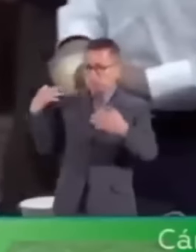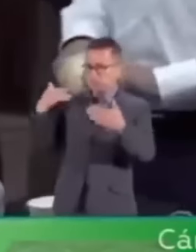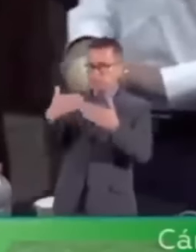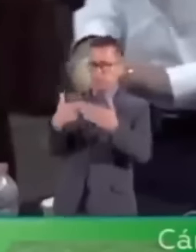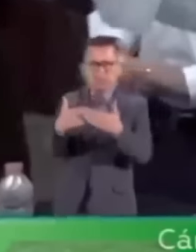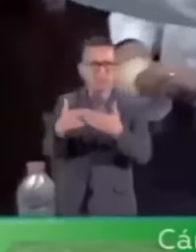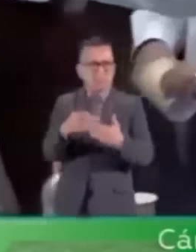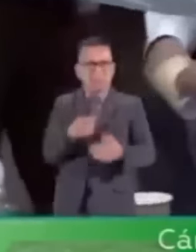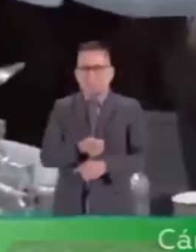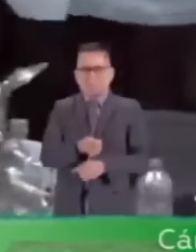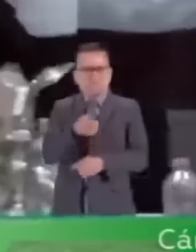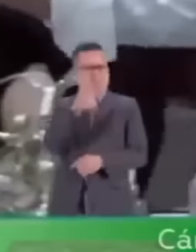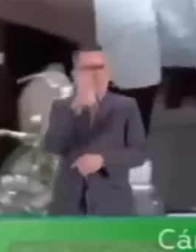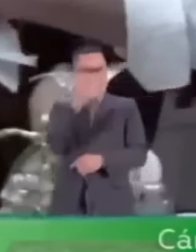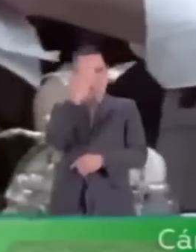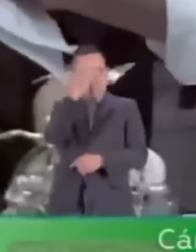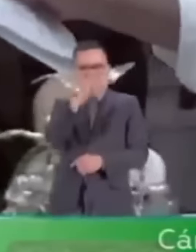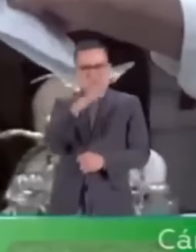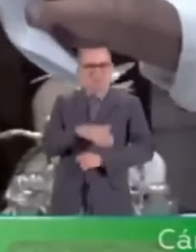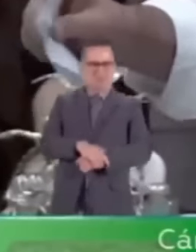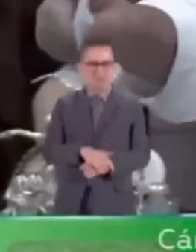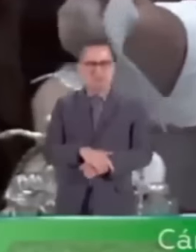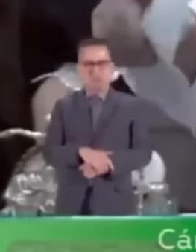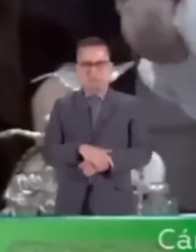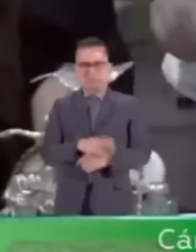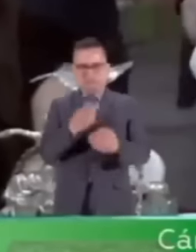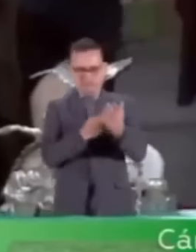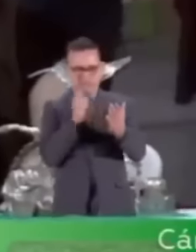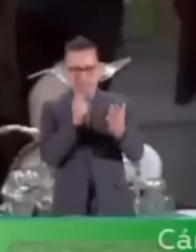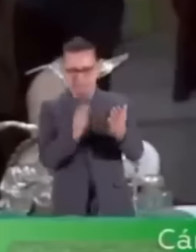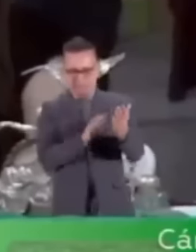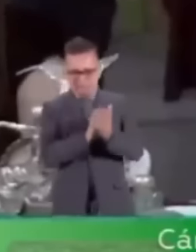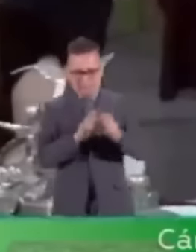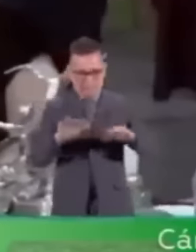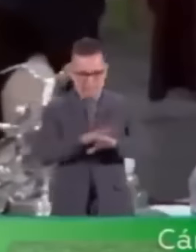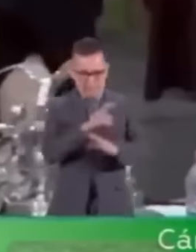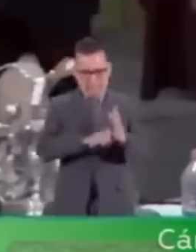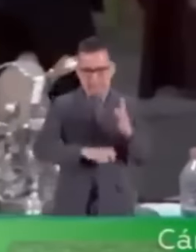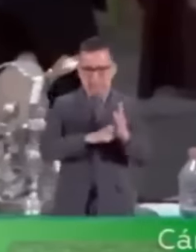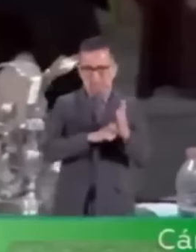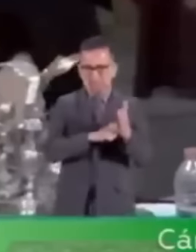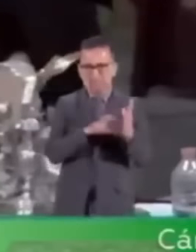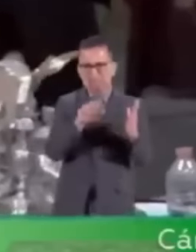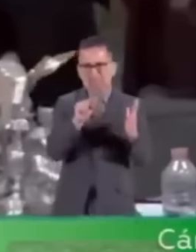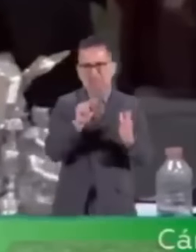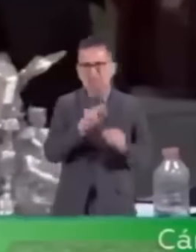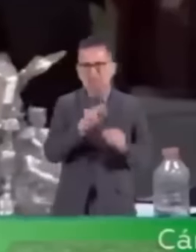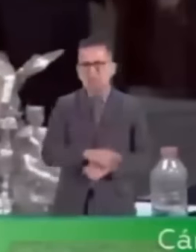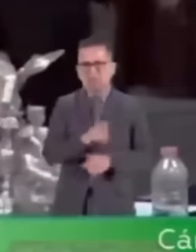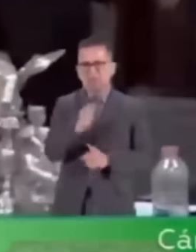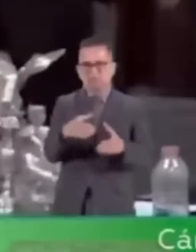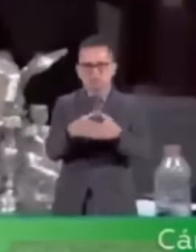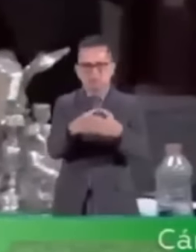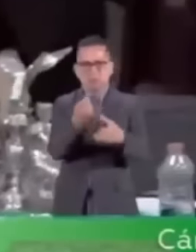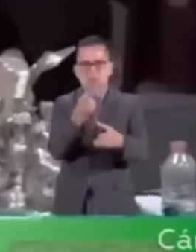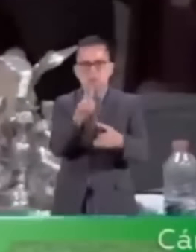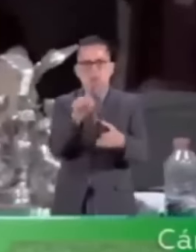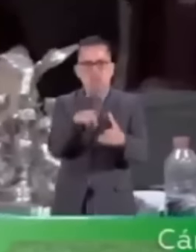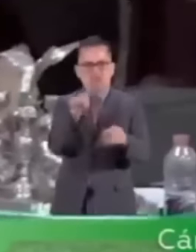Estamos hablando no de una reforma, estamos hablando de la destrucción de un poder del